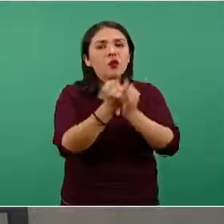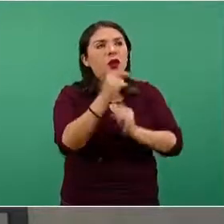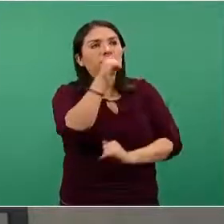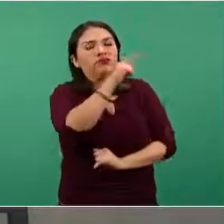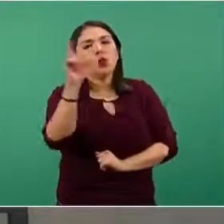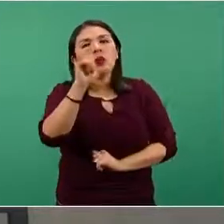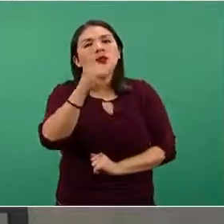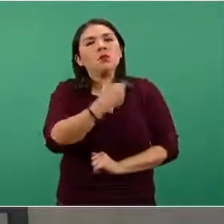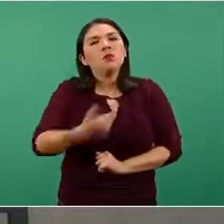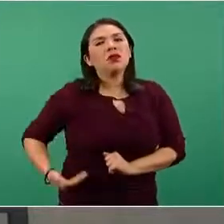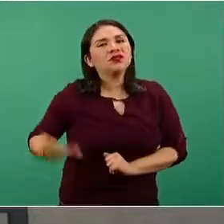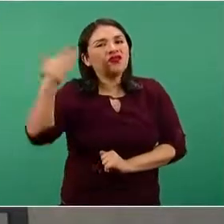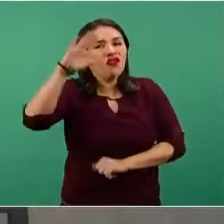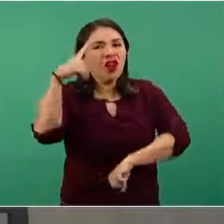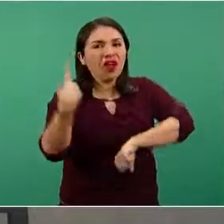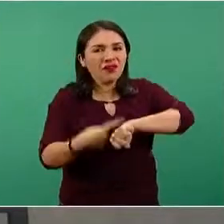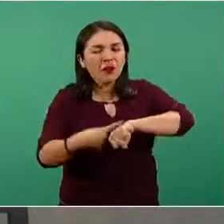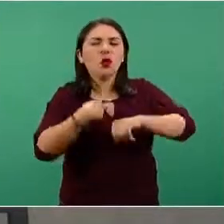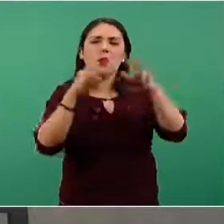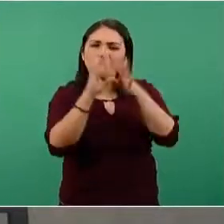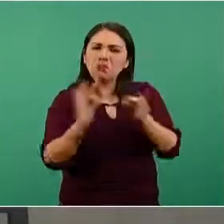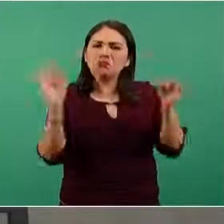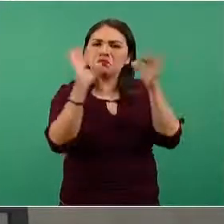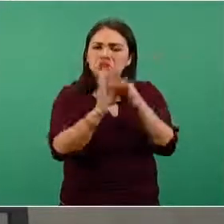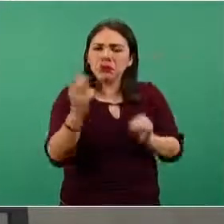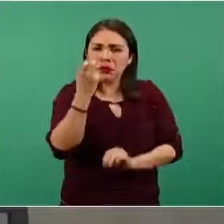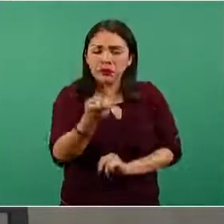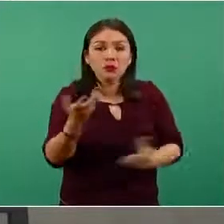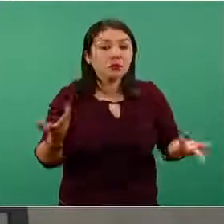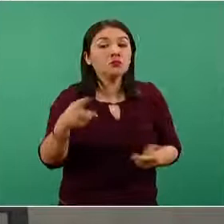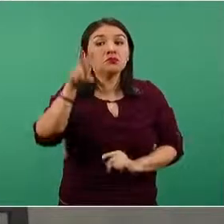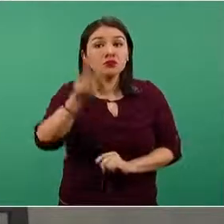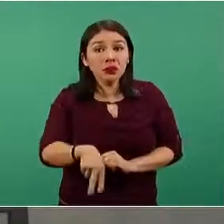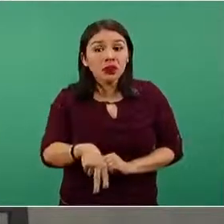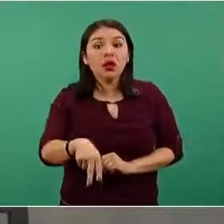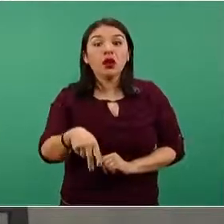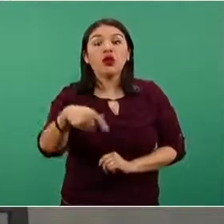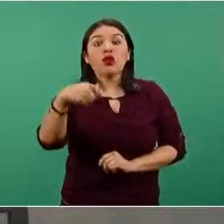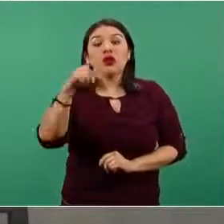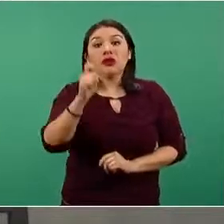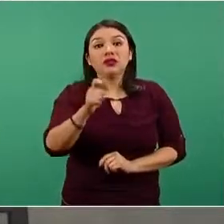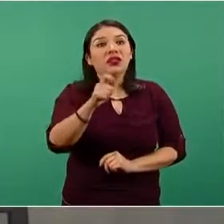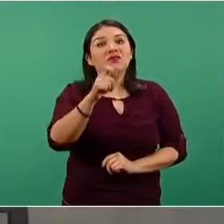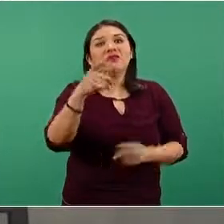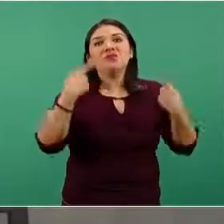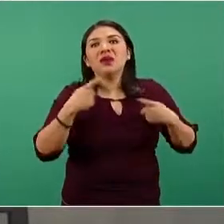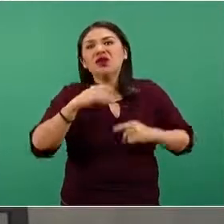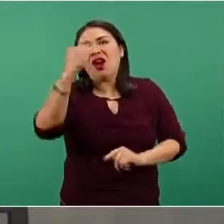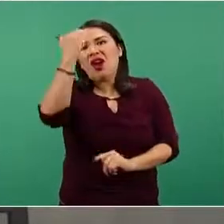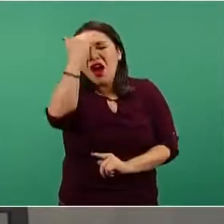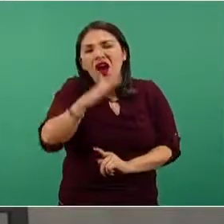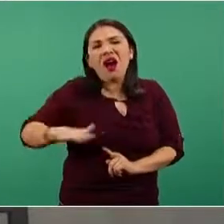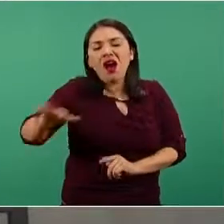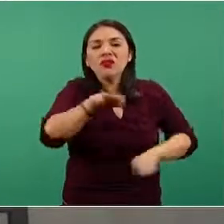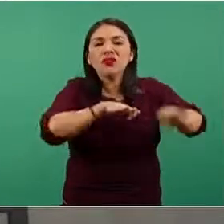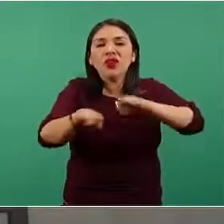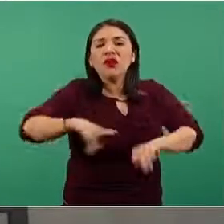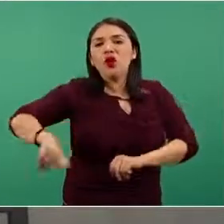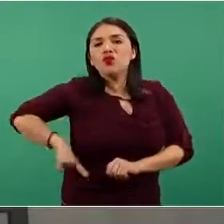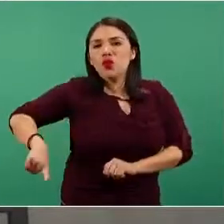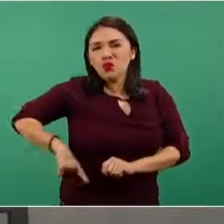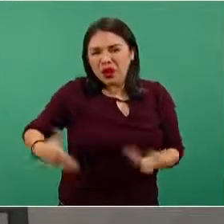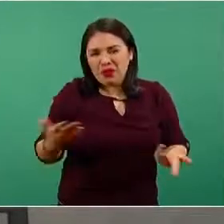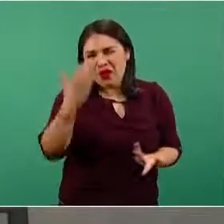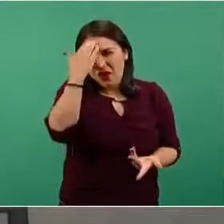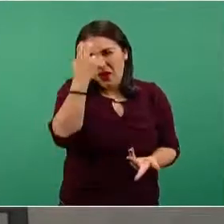presidente cuando él estuvo enfermo y lo fuimos comentando. Por supuesto, al ser figuras públicas, al ser funcionarias y funcionarios